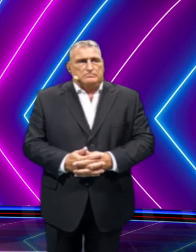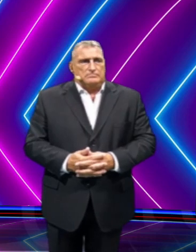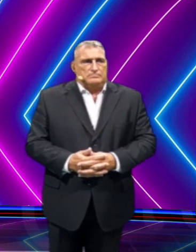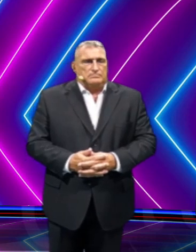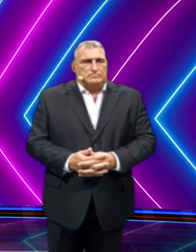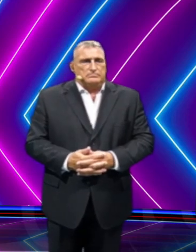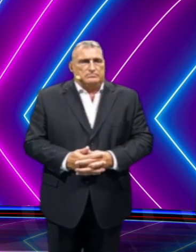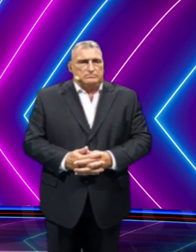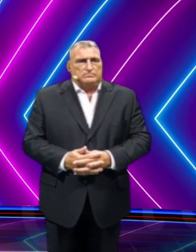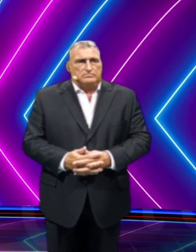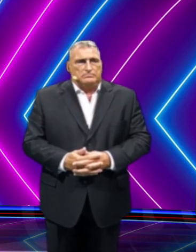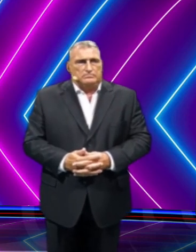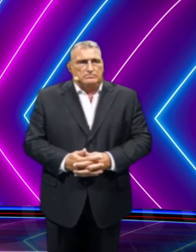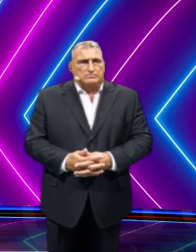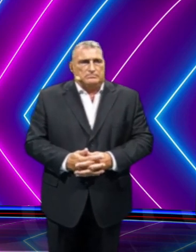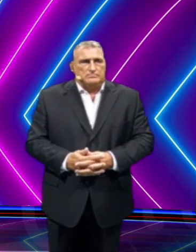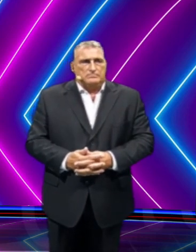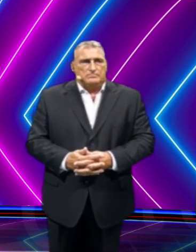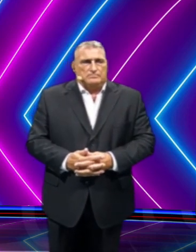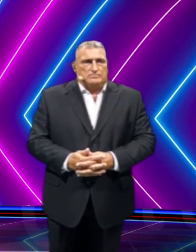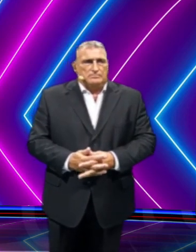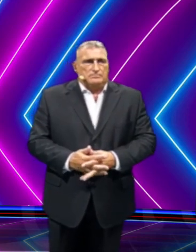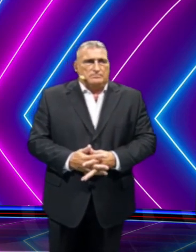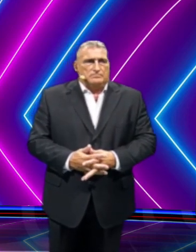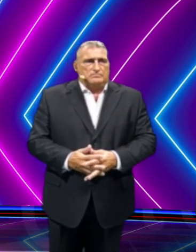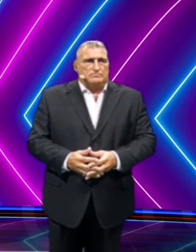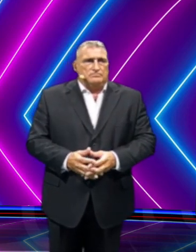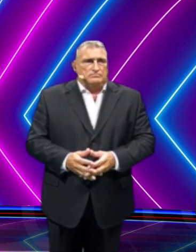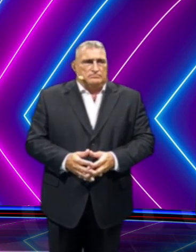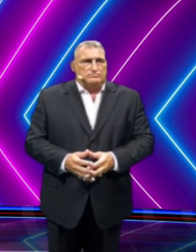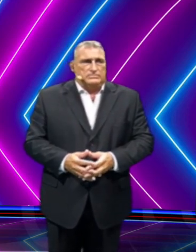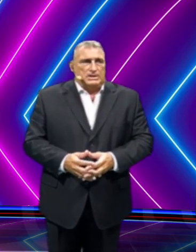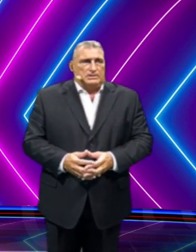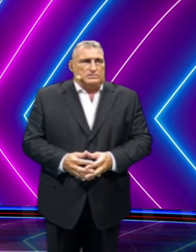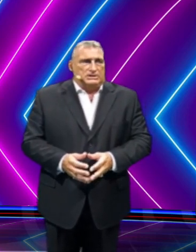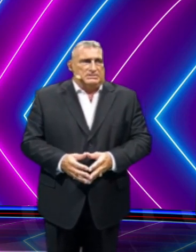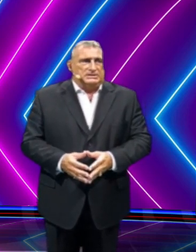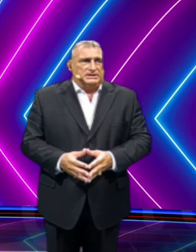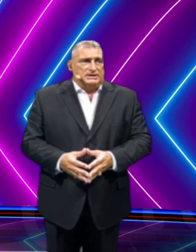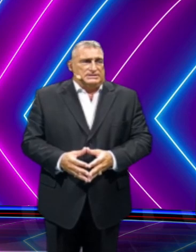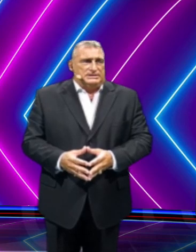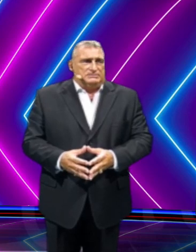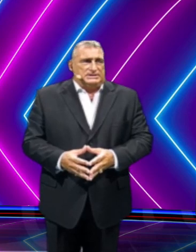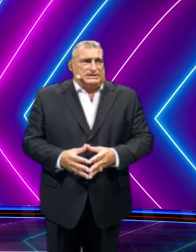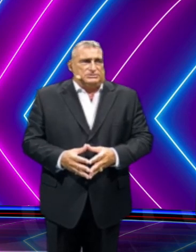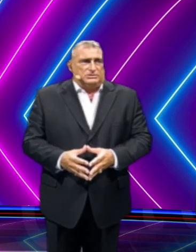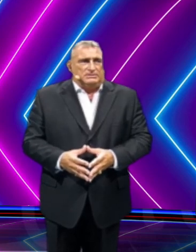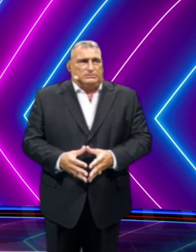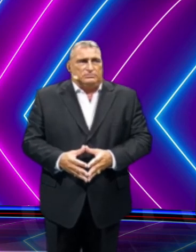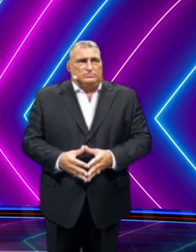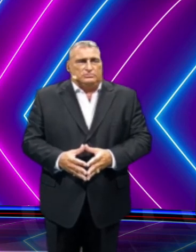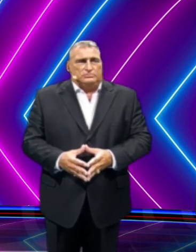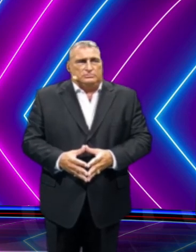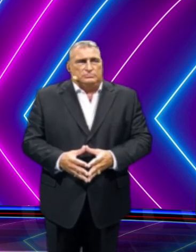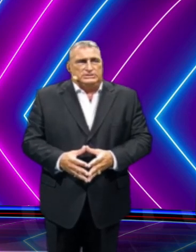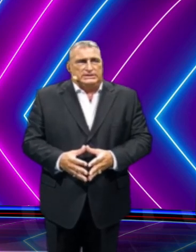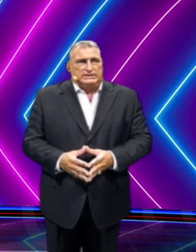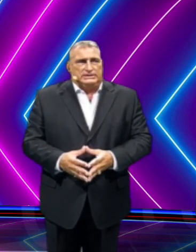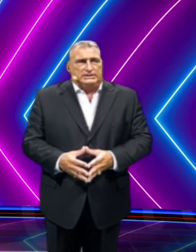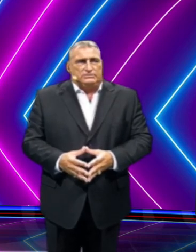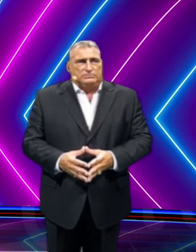va retroalimentando la violencia, es como un circuito que no tiene fin. Totalmente. Sí, vos sabés que yo hablé con